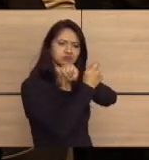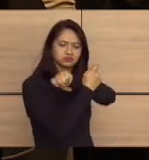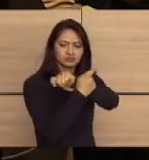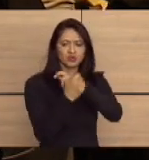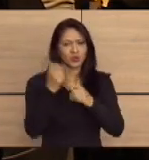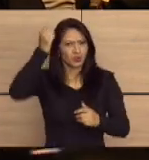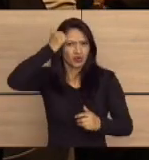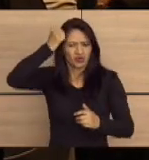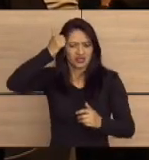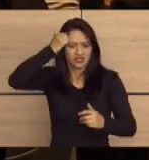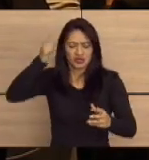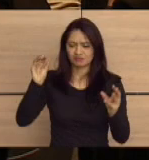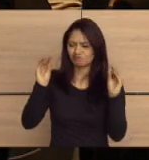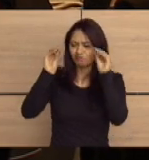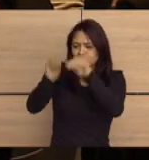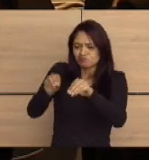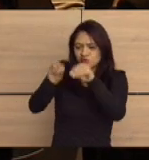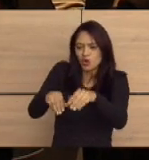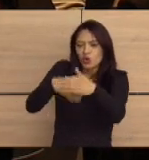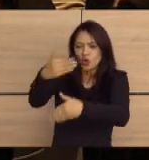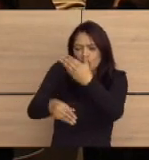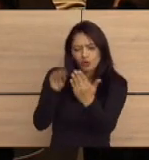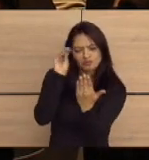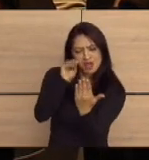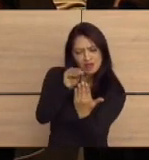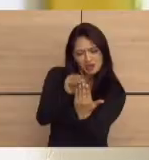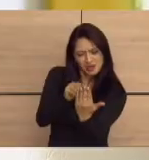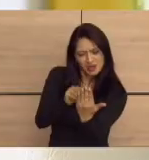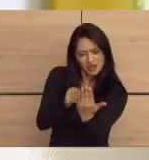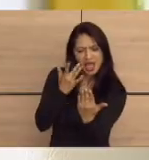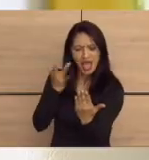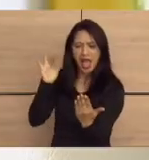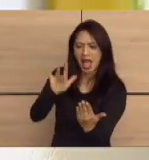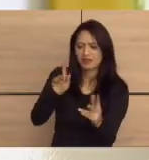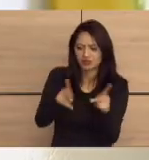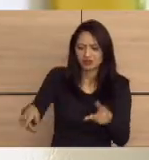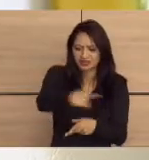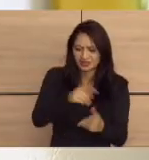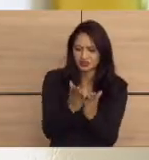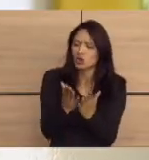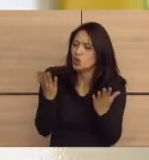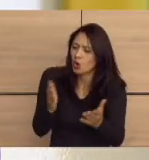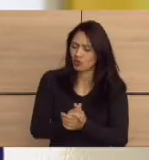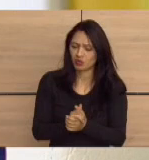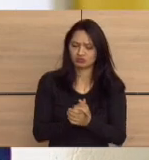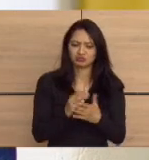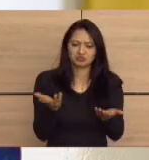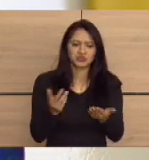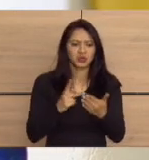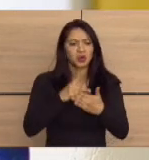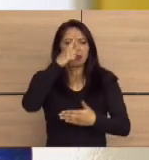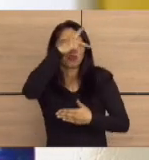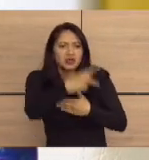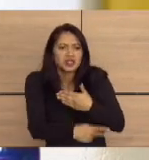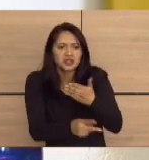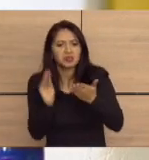pedagógicas para hacer estos contenidos pertinentes para niños y jóvenes? ¿Qué proyectos pondría usted en